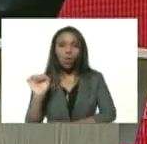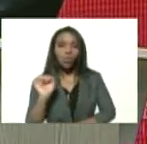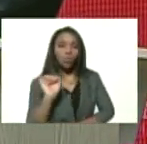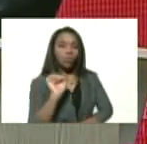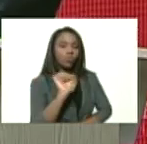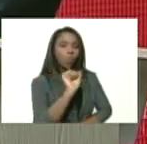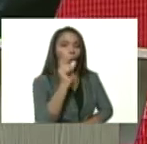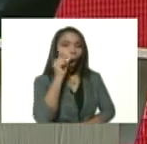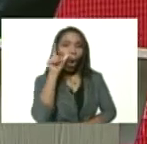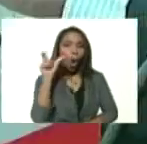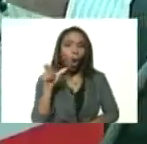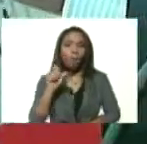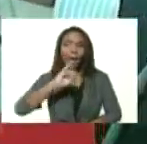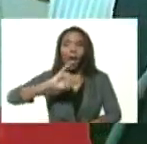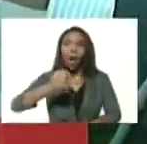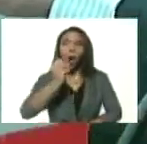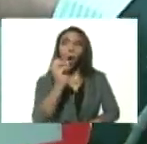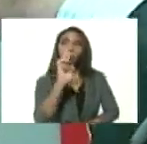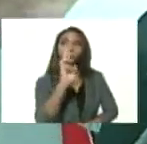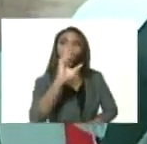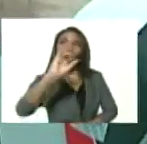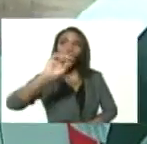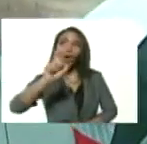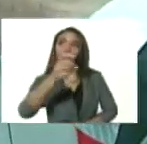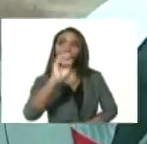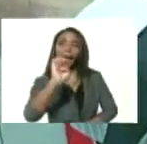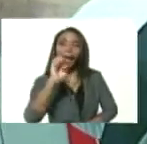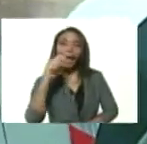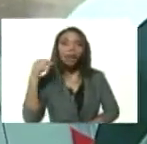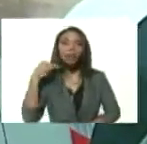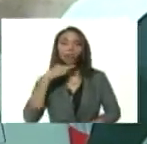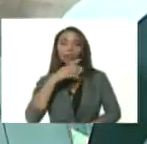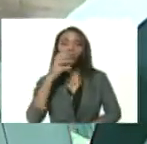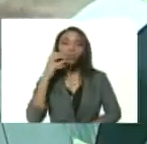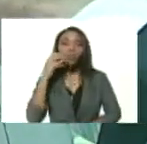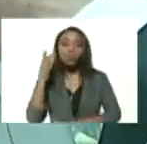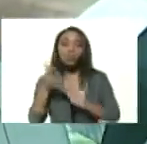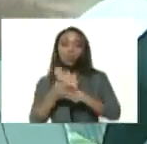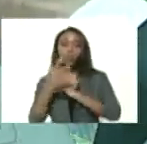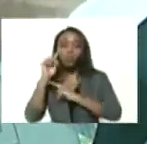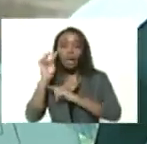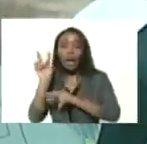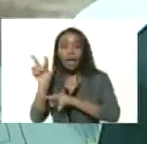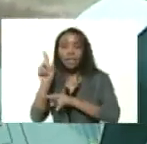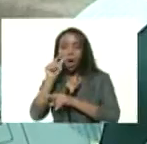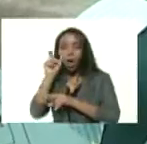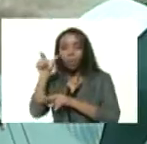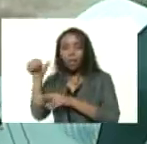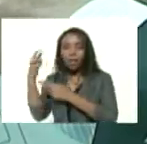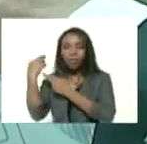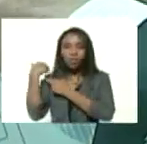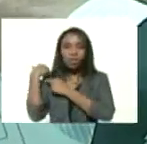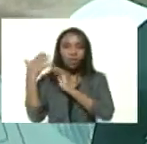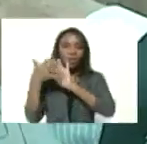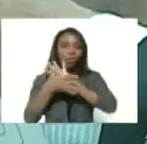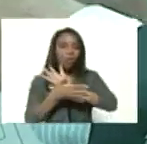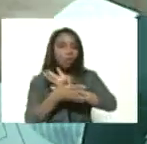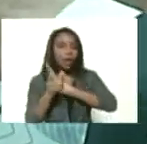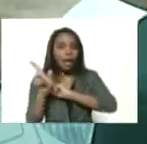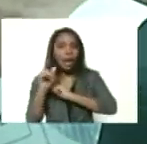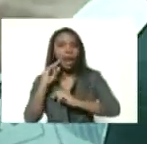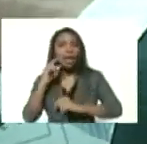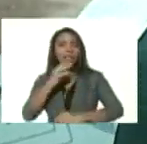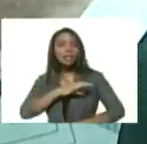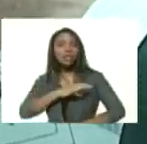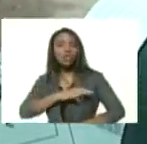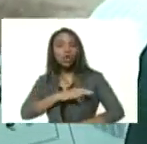La conducía el señor Jorge Alberto Molinares Duque. Y ese señor Jorge Alberto Molinares Duque refiere que una señora